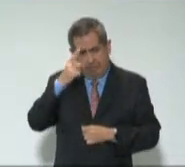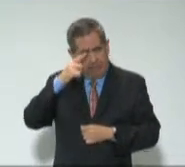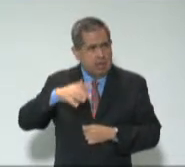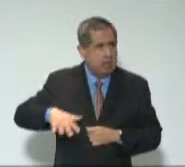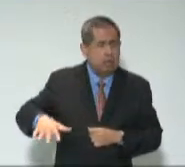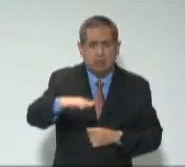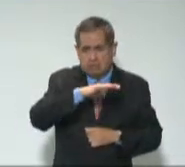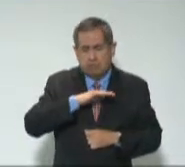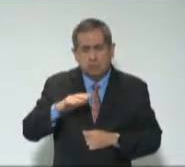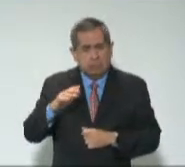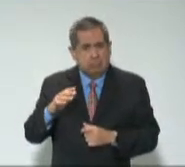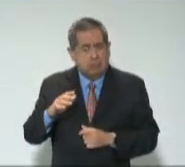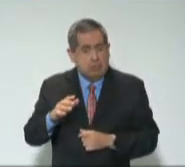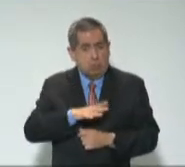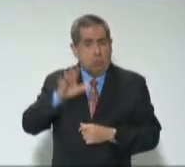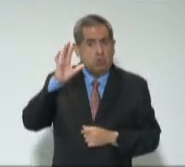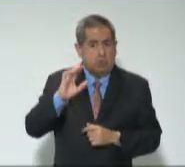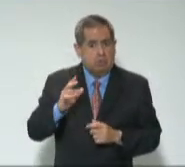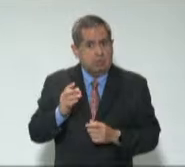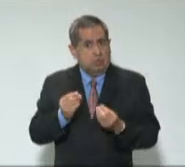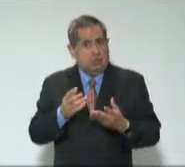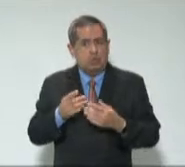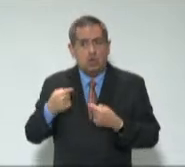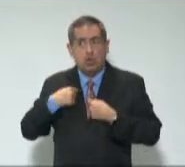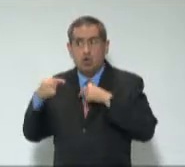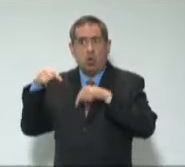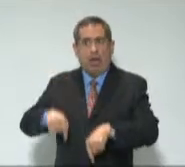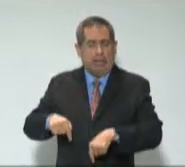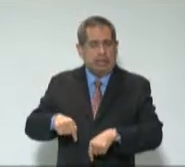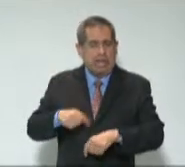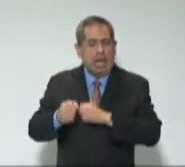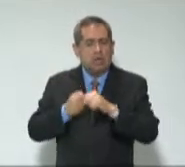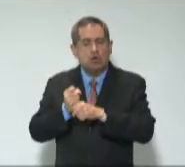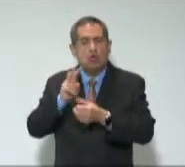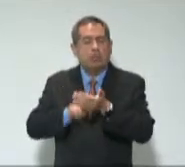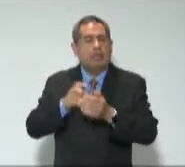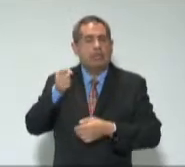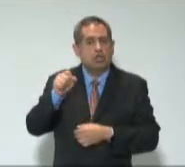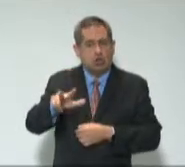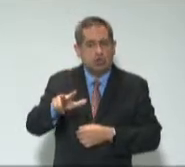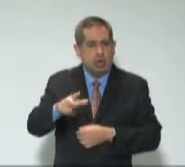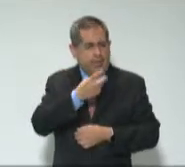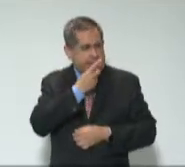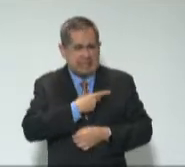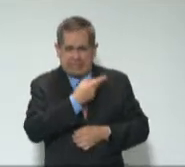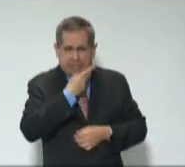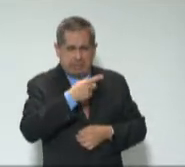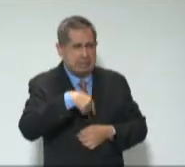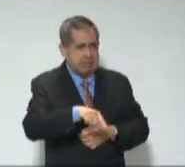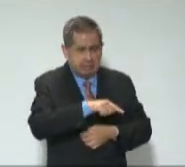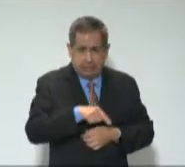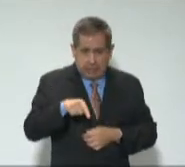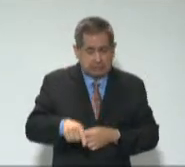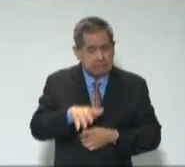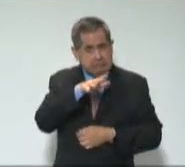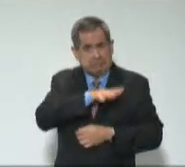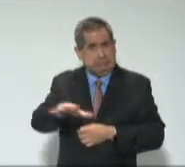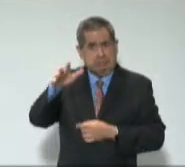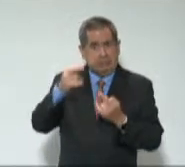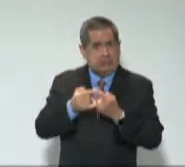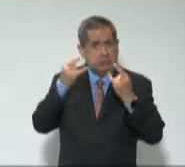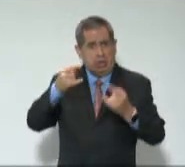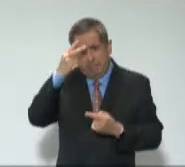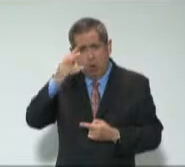académico esto es inédito yo llegué a este país en 2018 y me dicen los colegas que esto es inédito en la historia de